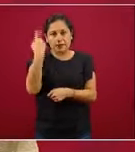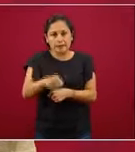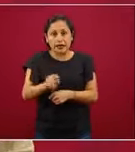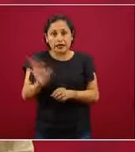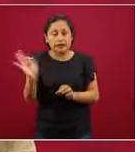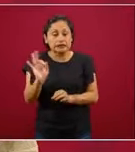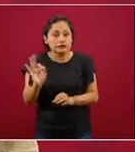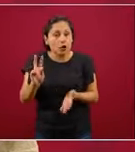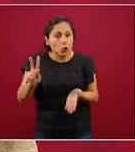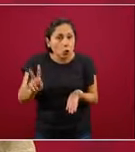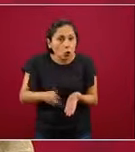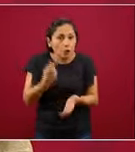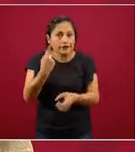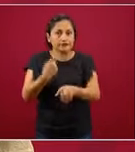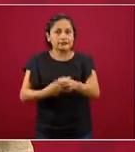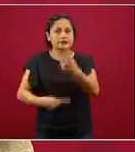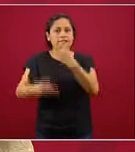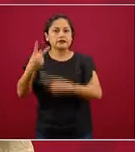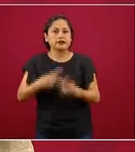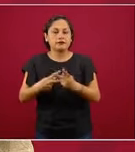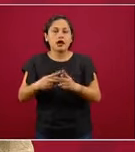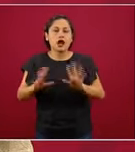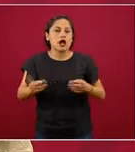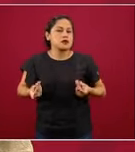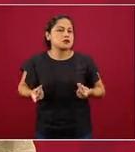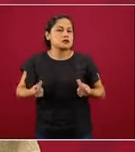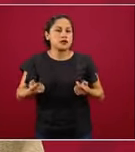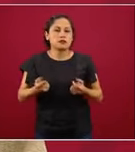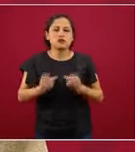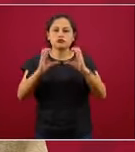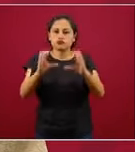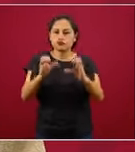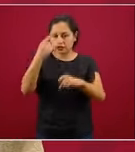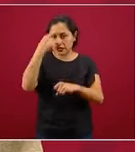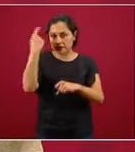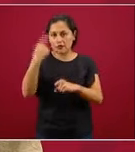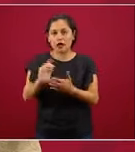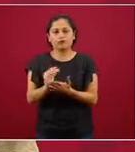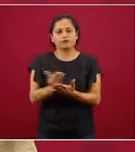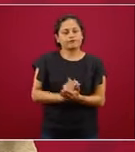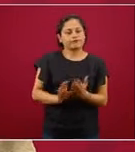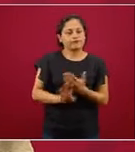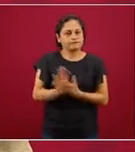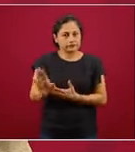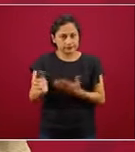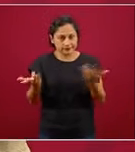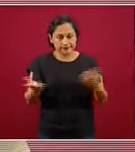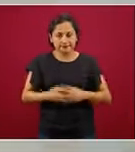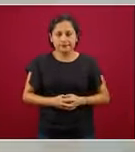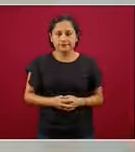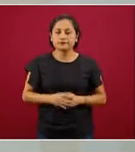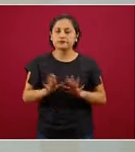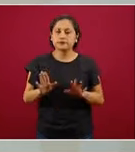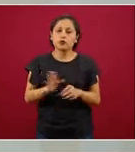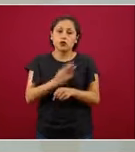una reestabilización del fenómeno epidémico local. Entonces, después de esta larga conversación,